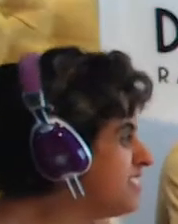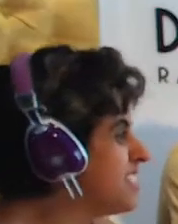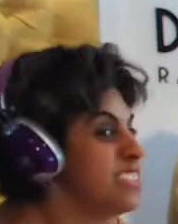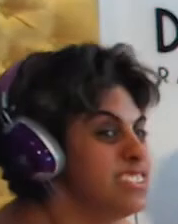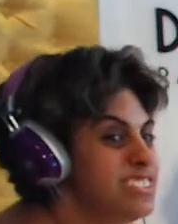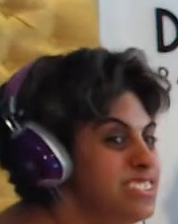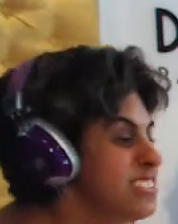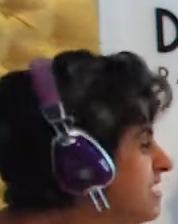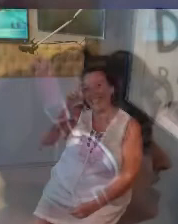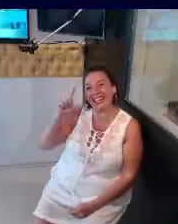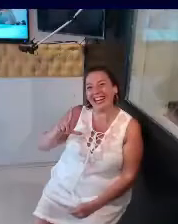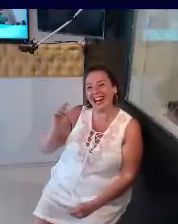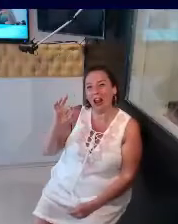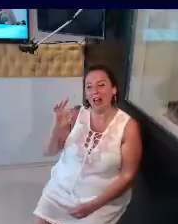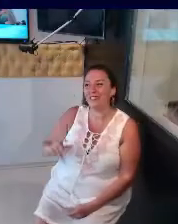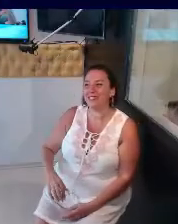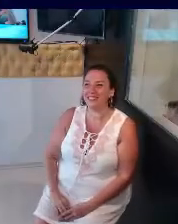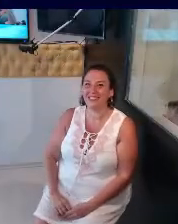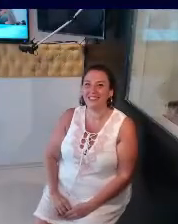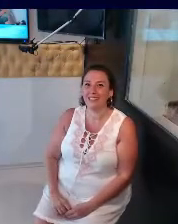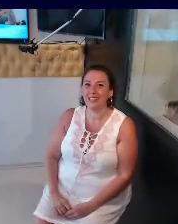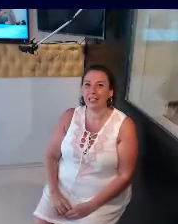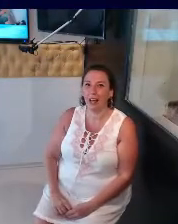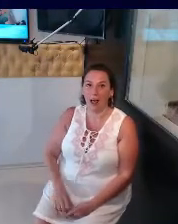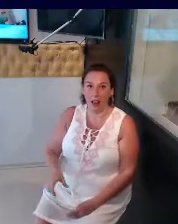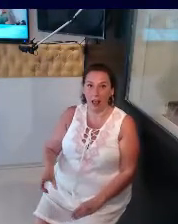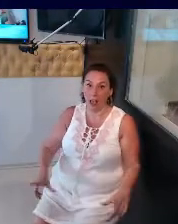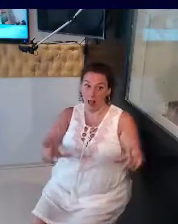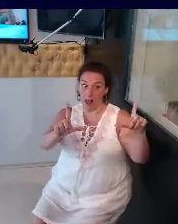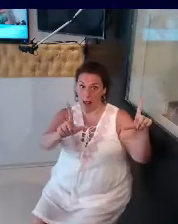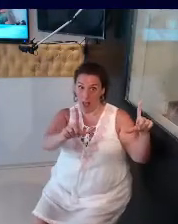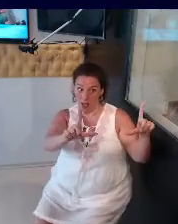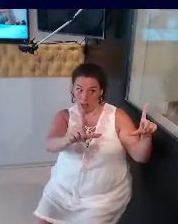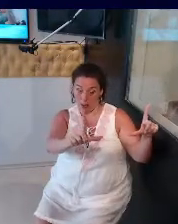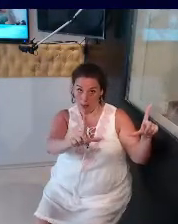Va. Señor televisor. Sí. ¿De qué programa me va a hablar hoy?